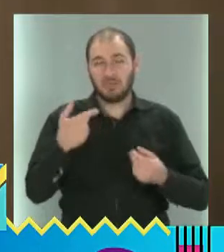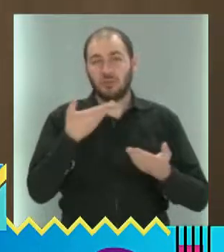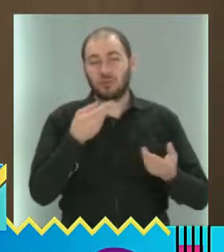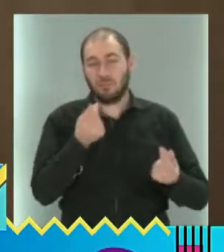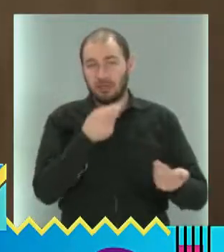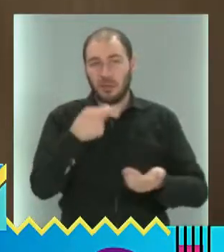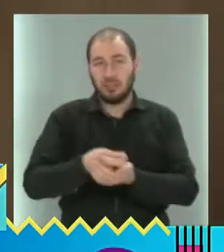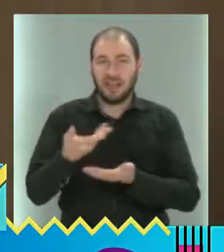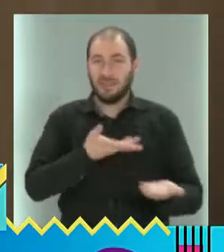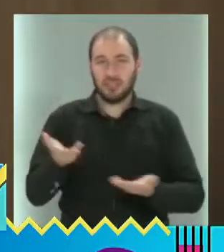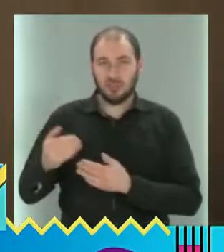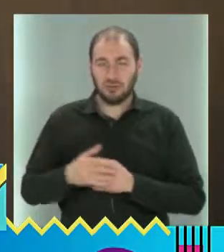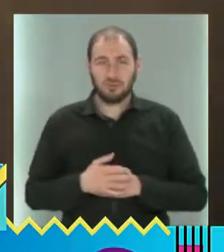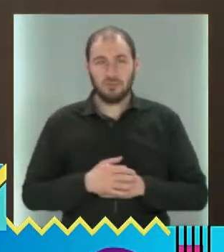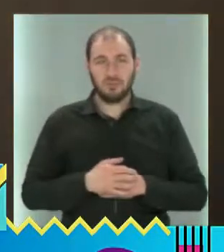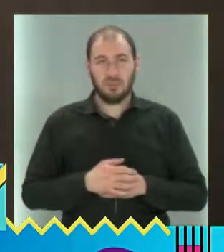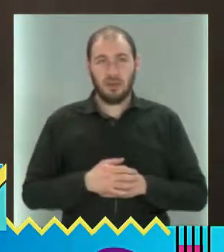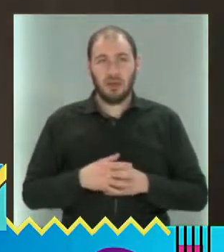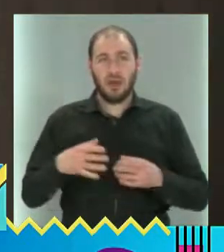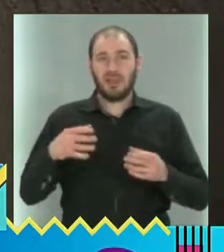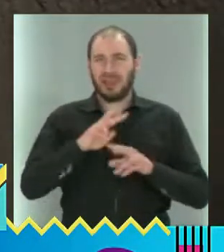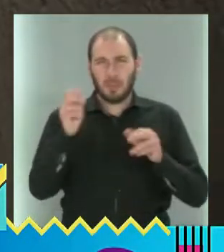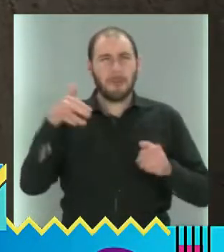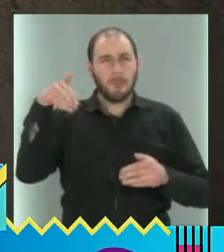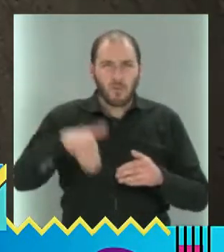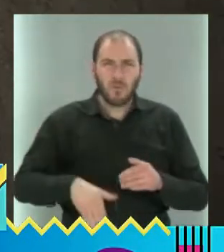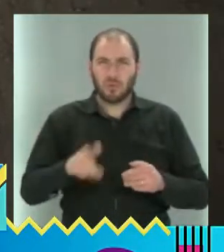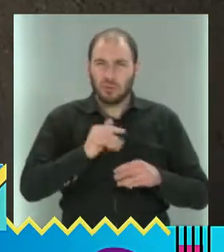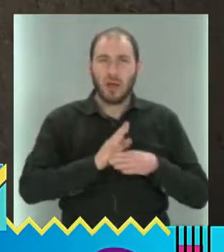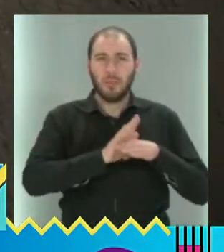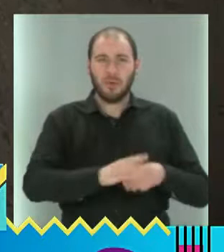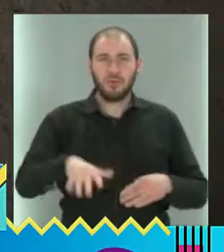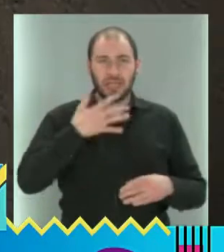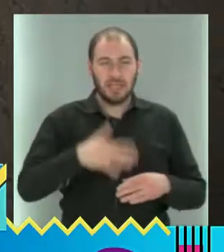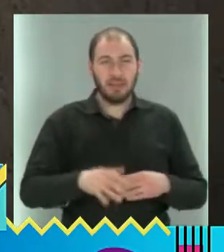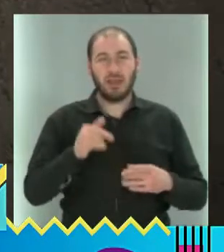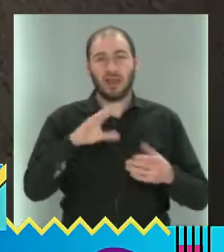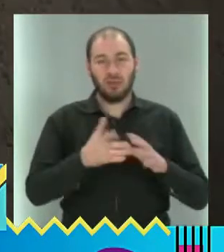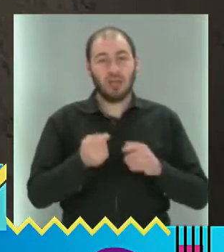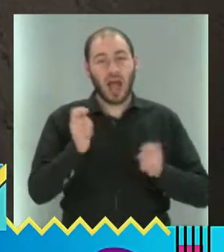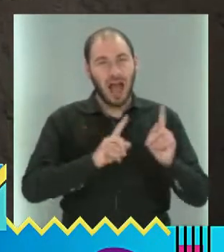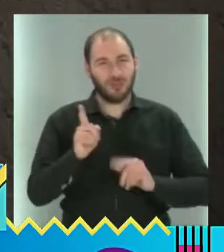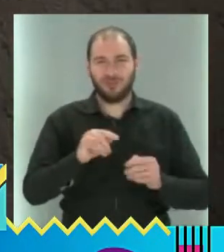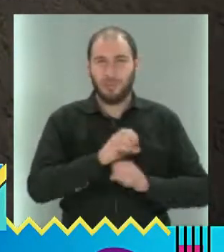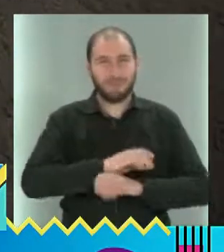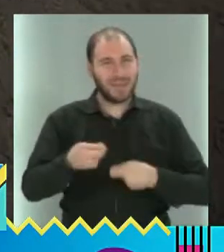un par de aspectos que si bien desde el fondo de la cuestión acompañamos, entendemos que había cuestiones tácticas que no estaban adecuadamente manejadas y lo